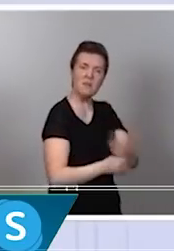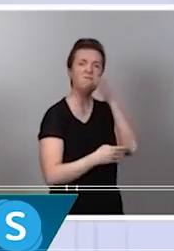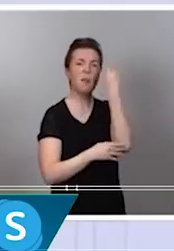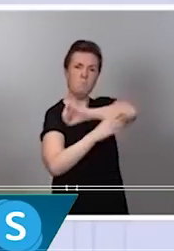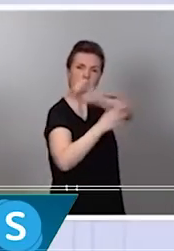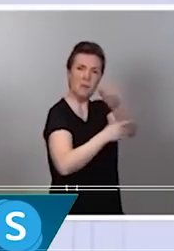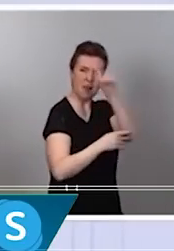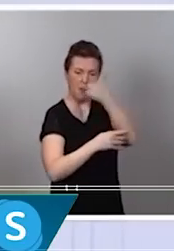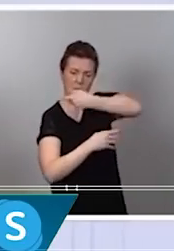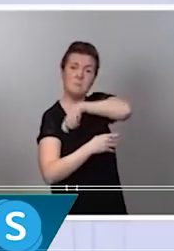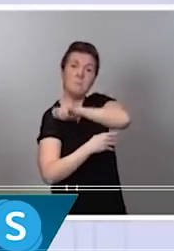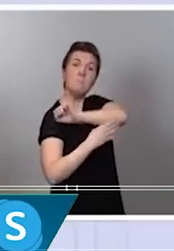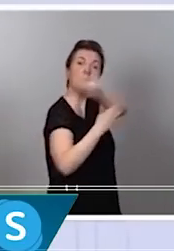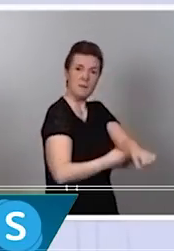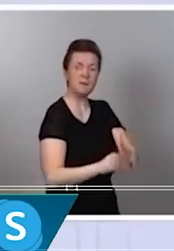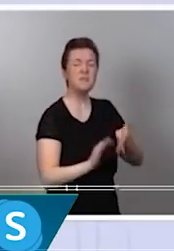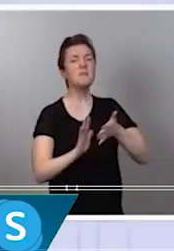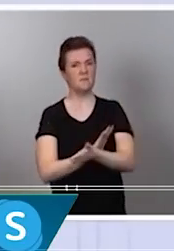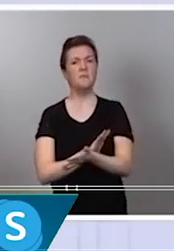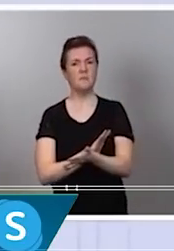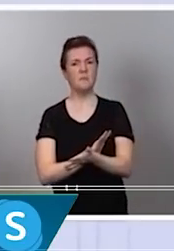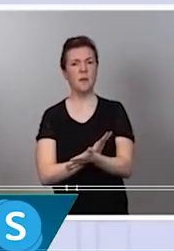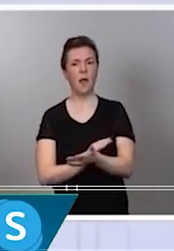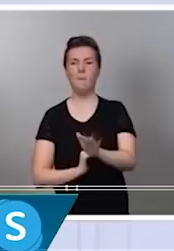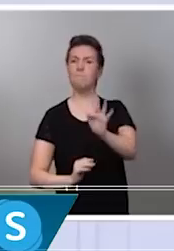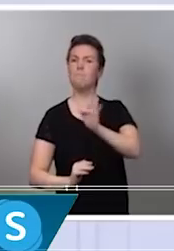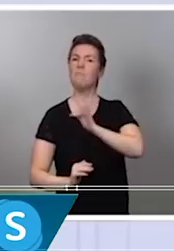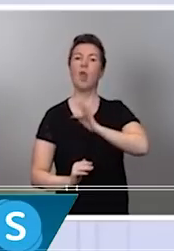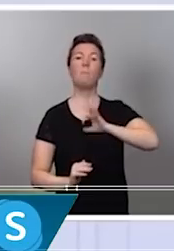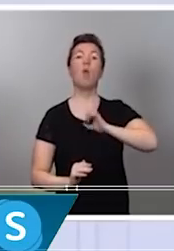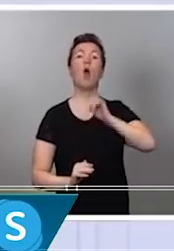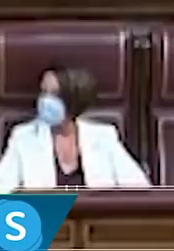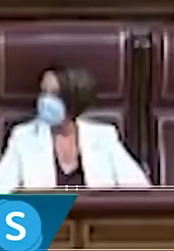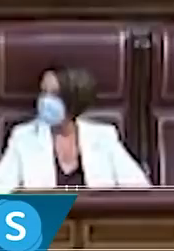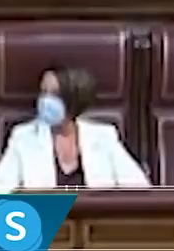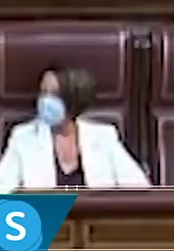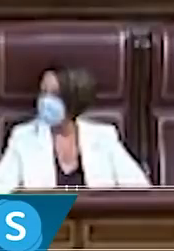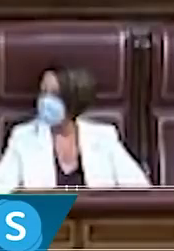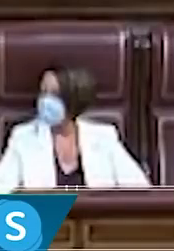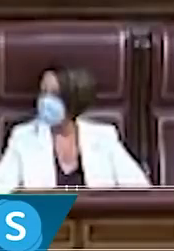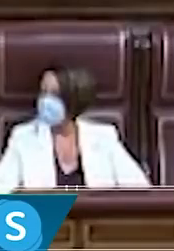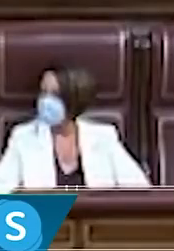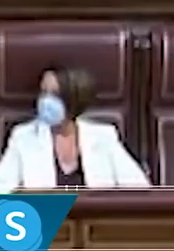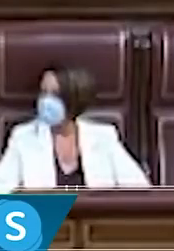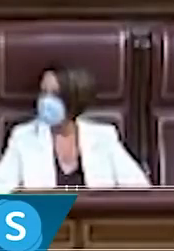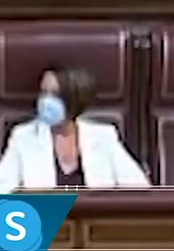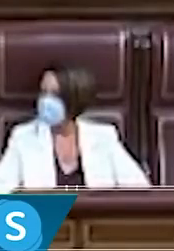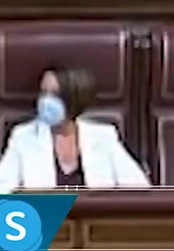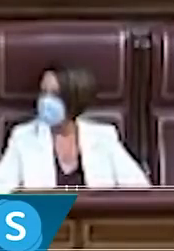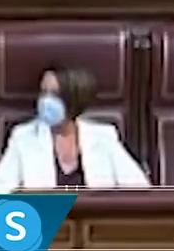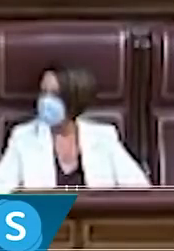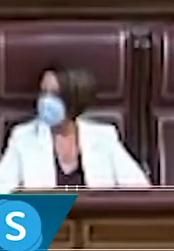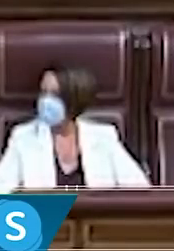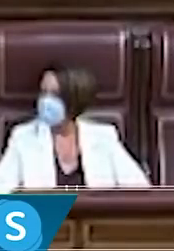yo lo que haría en una rueda prensa si estuviera frente al presidente del gobierno le preguntaría por esas incoherencias esos tweets le